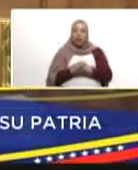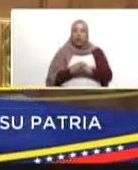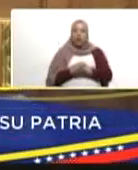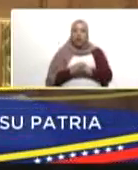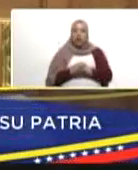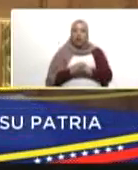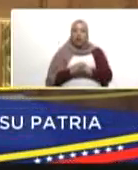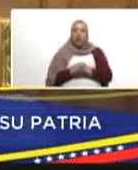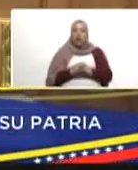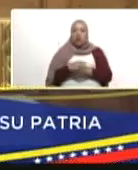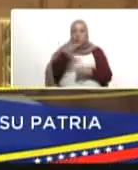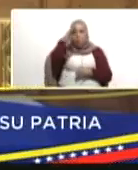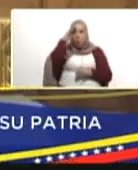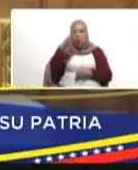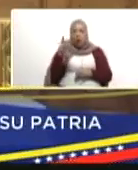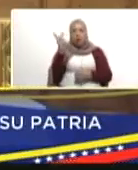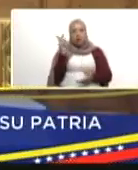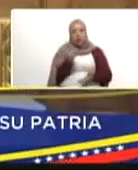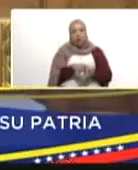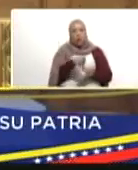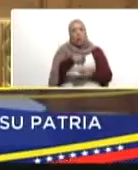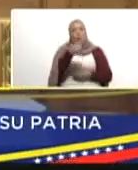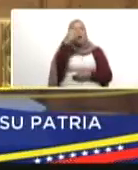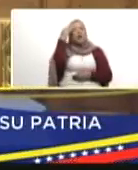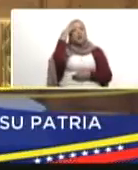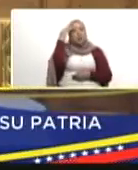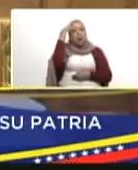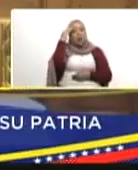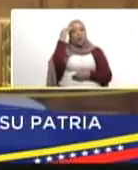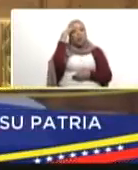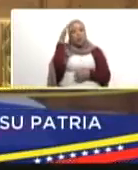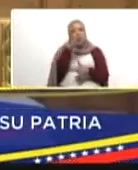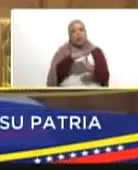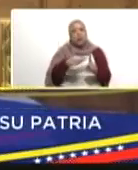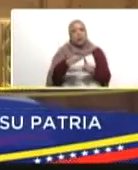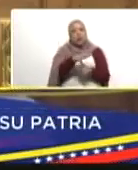muy bien los generales presentes aquí muy bien en tiempo